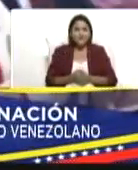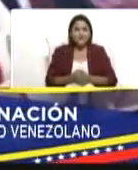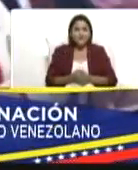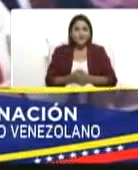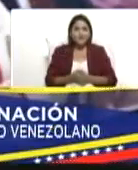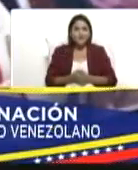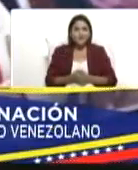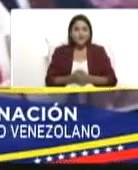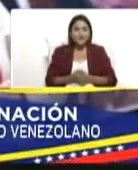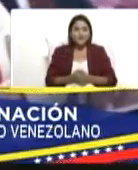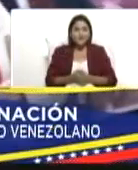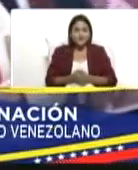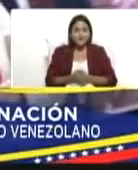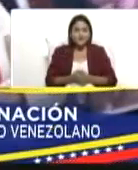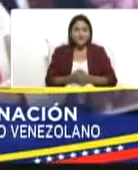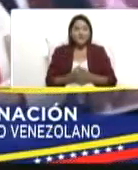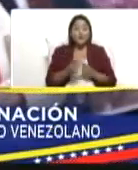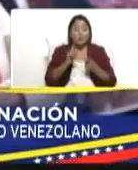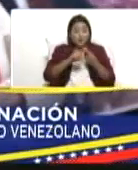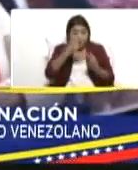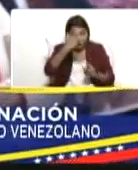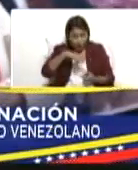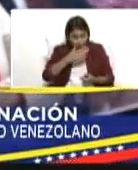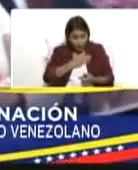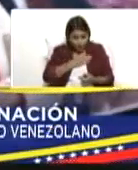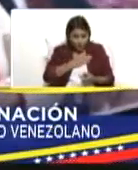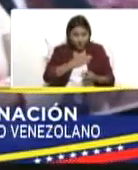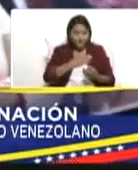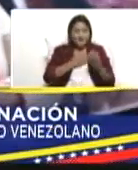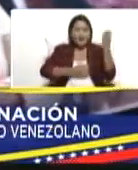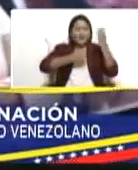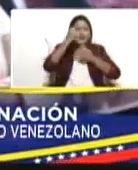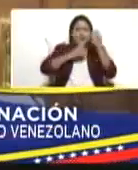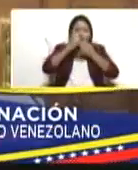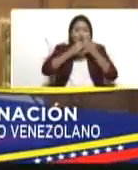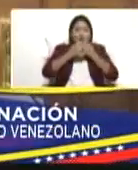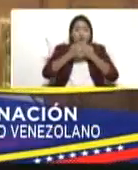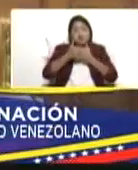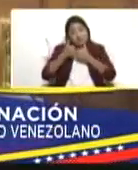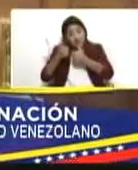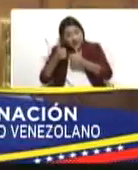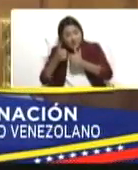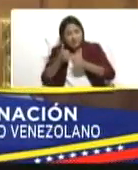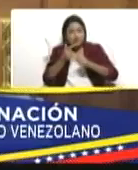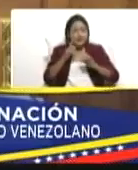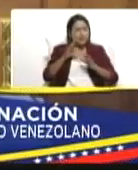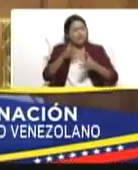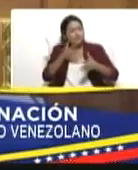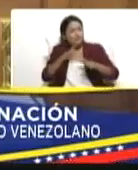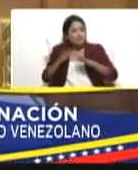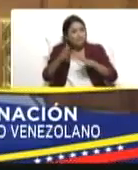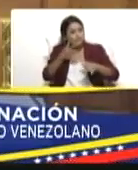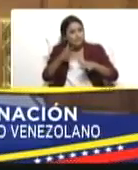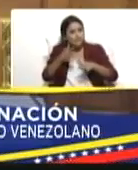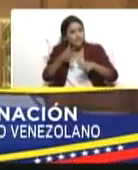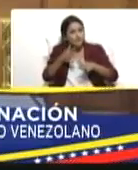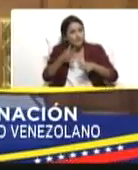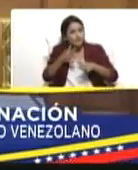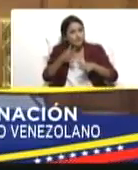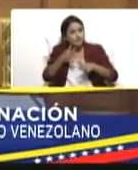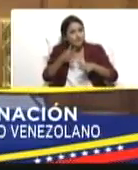excelente como esposo evalué lo que hice bien lo que hice regular lo que